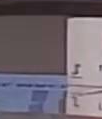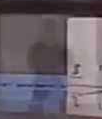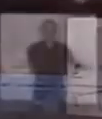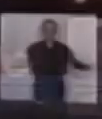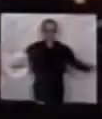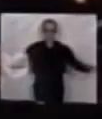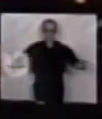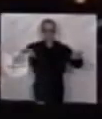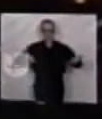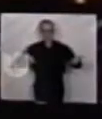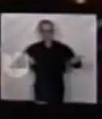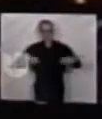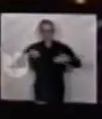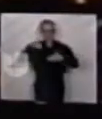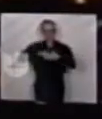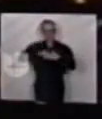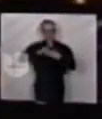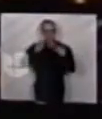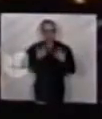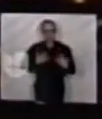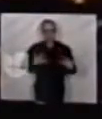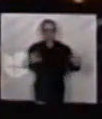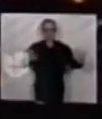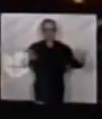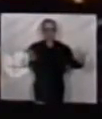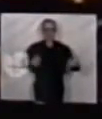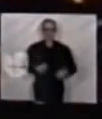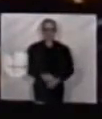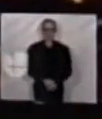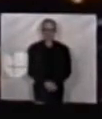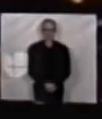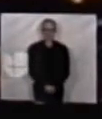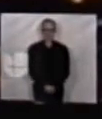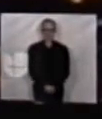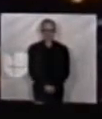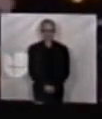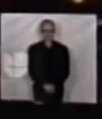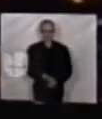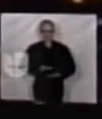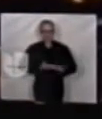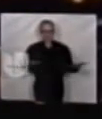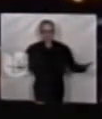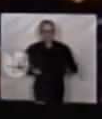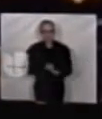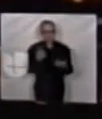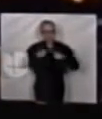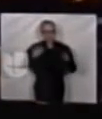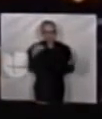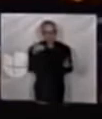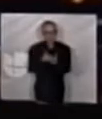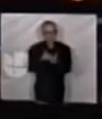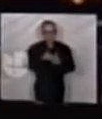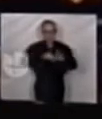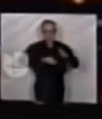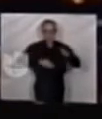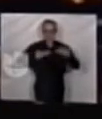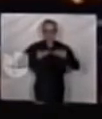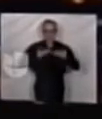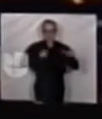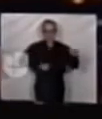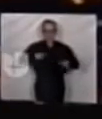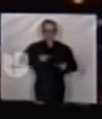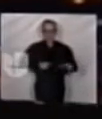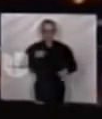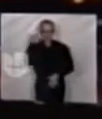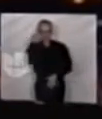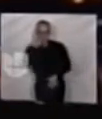los trabajadores en general están en desacuerdo con ella porque lo que hace es favorecer desde todo punto de vista a la patronal y